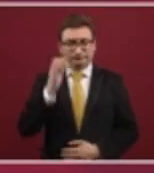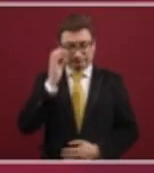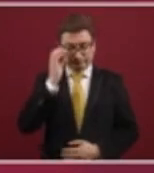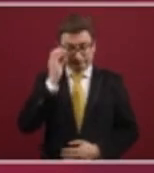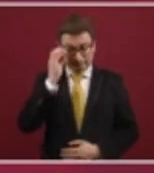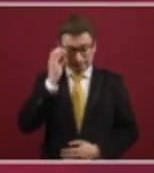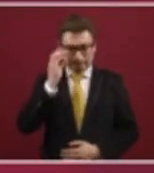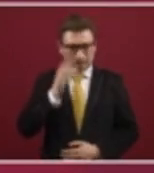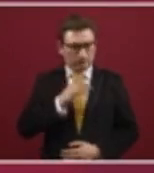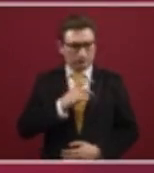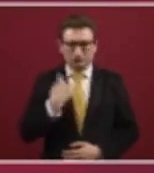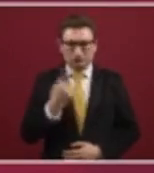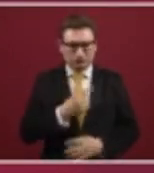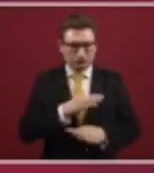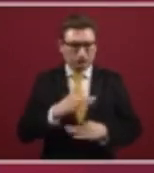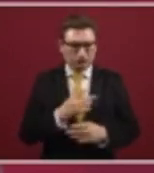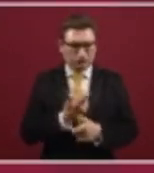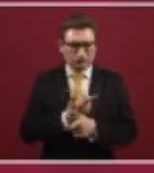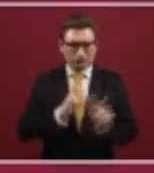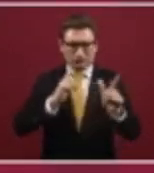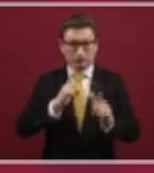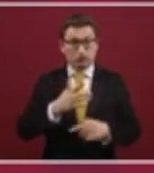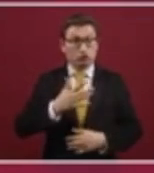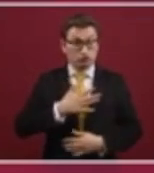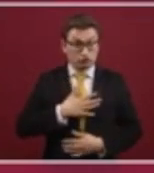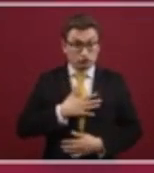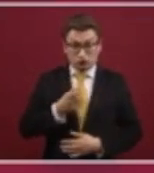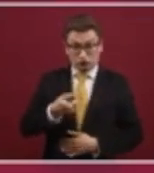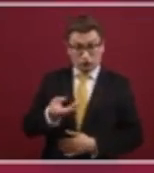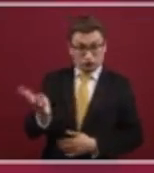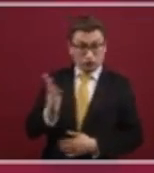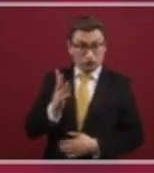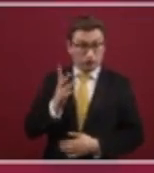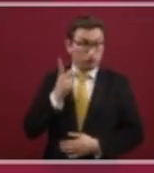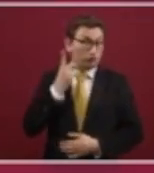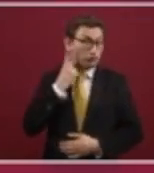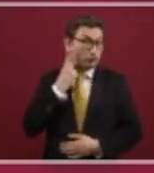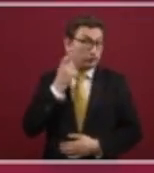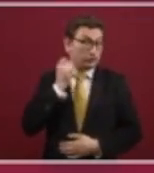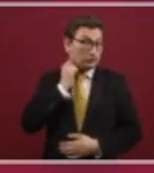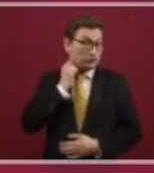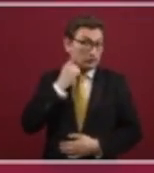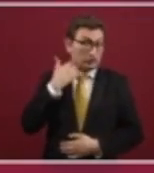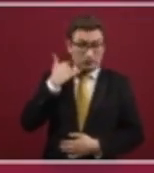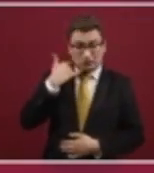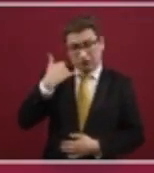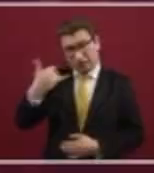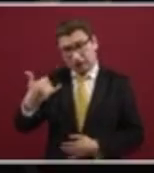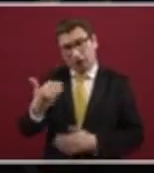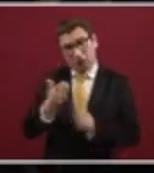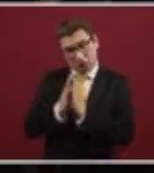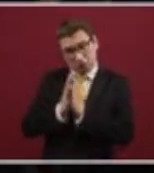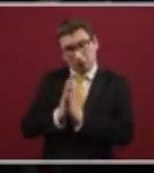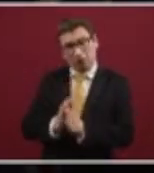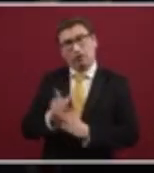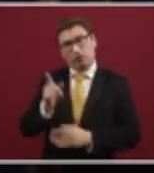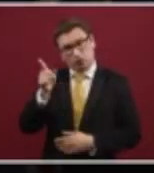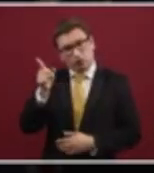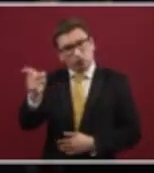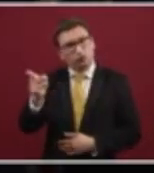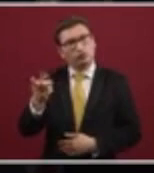somos libres. ¿Ustedes creen que yo voy a hablarle por teléfono a un diputado, a un senador? Oye, te pido de favor